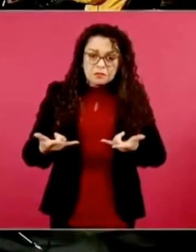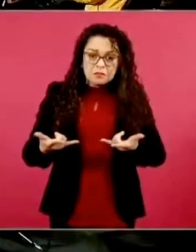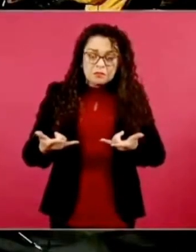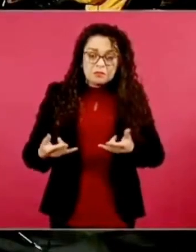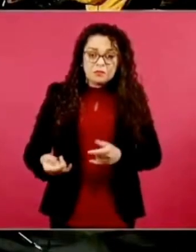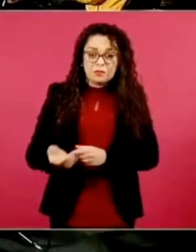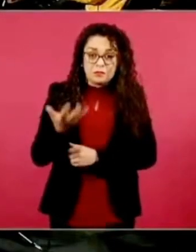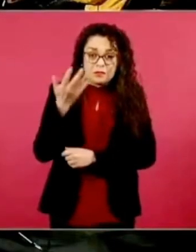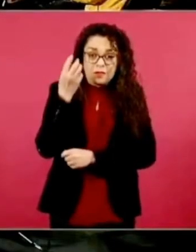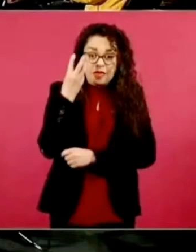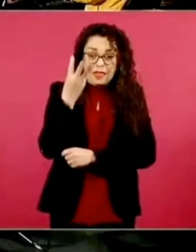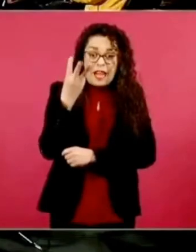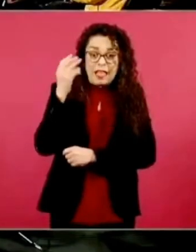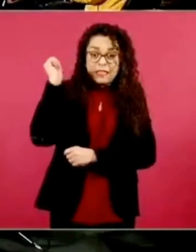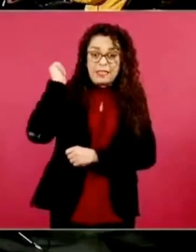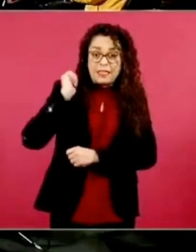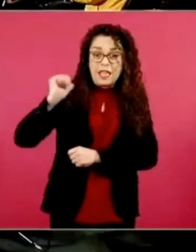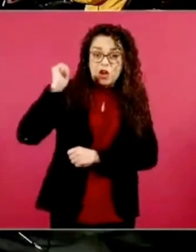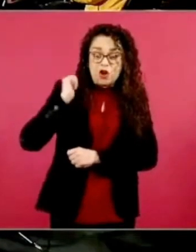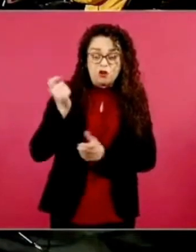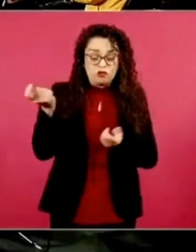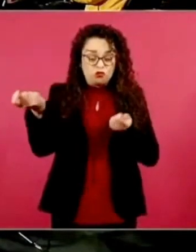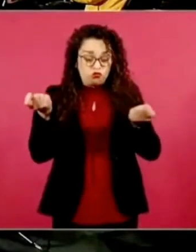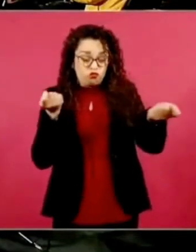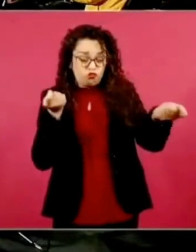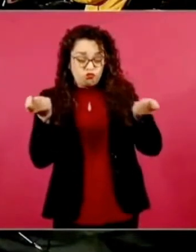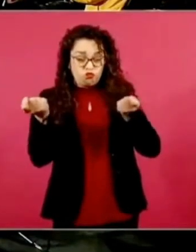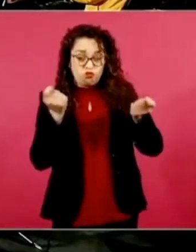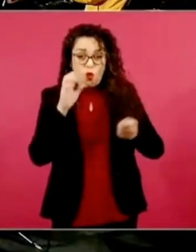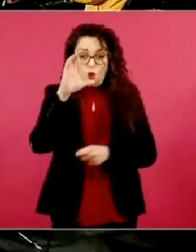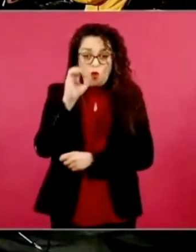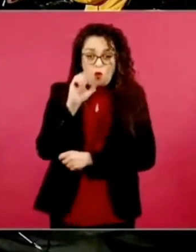siglos de dominación colonial. Nada.